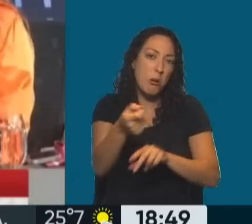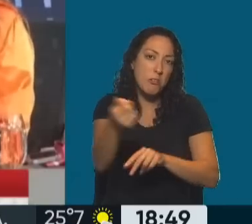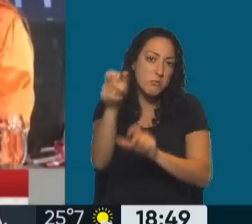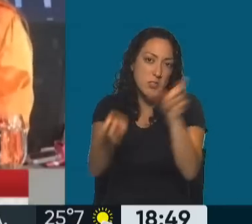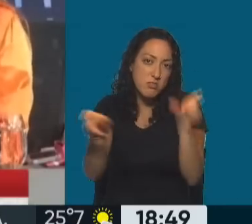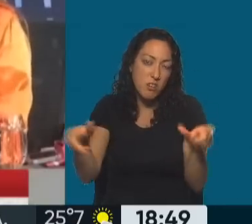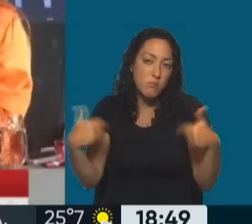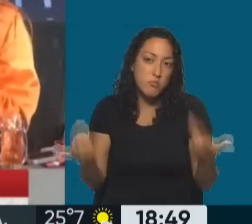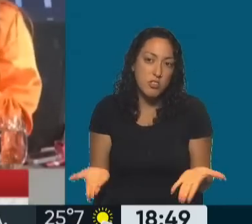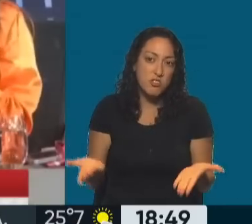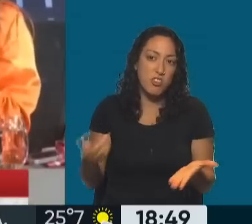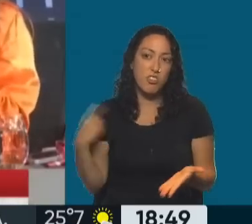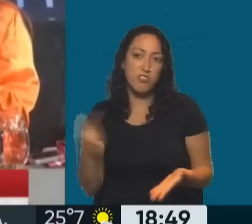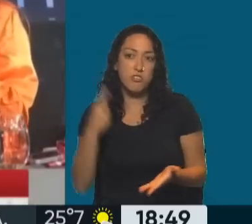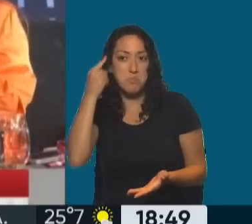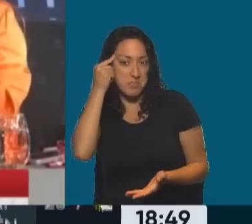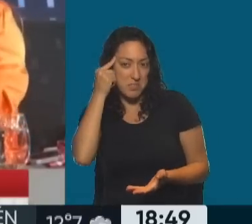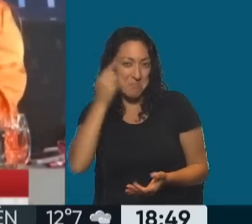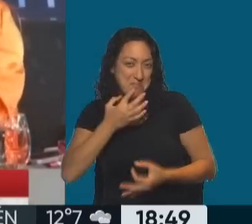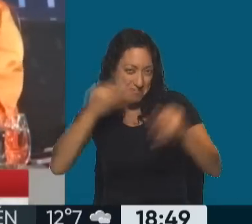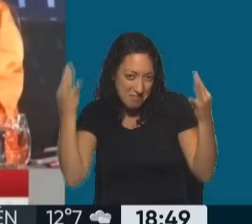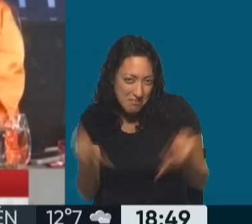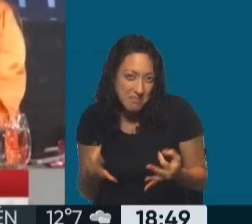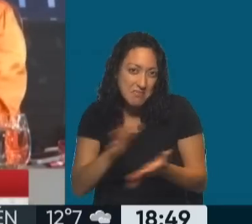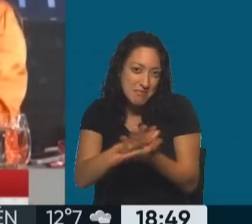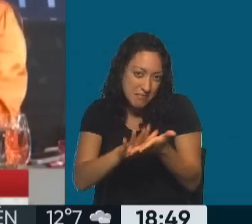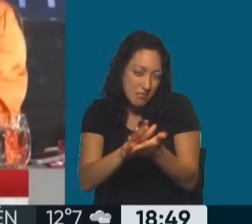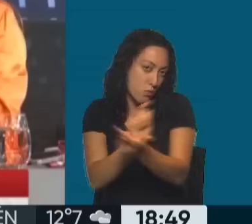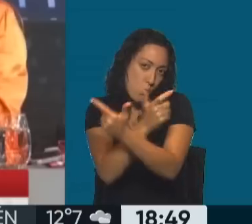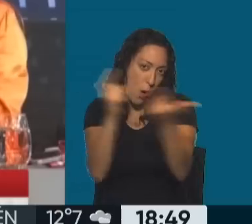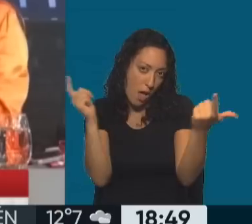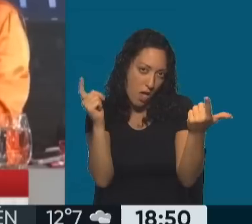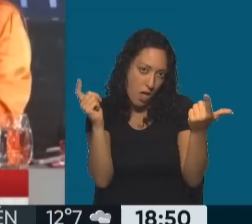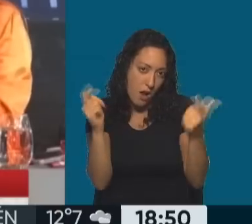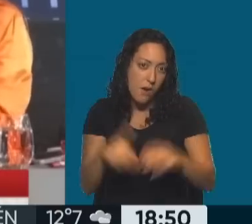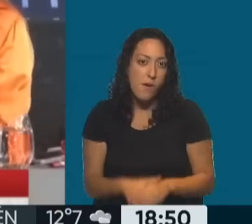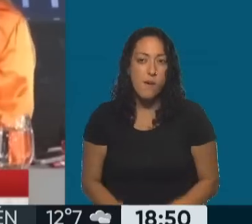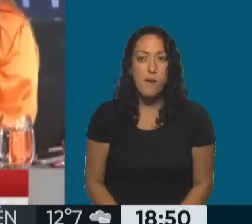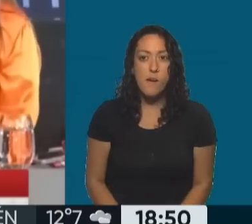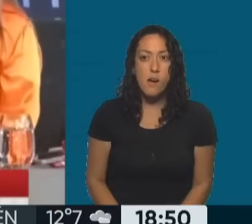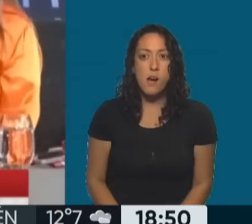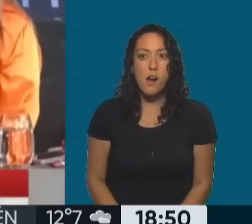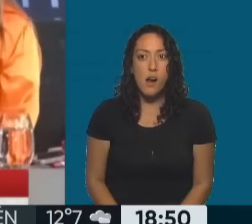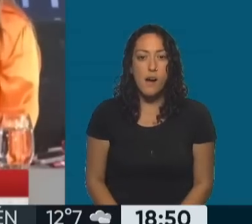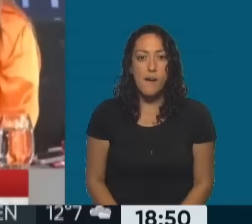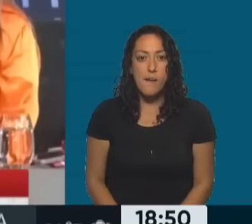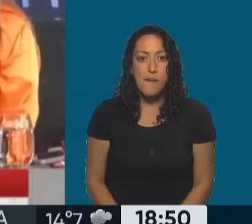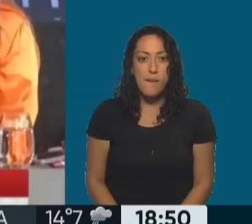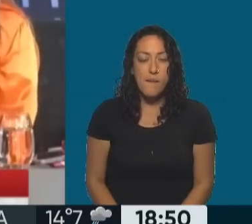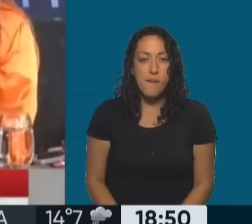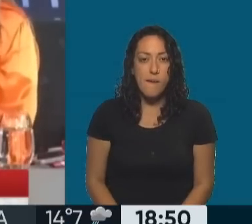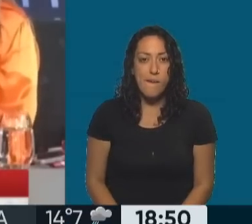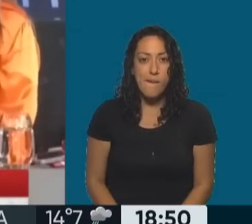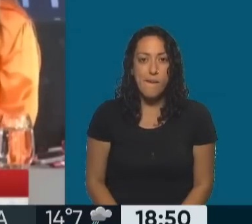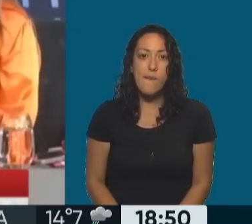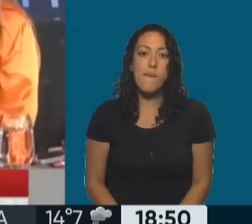nosotros no consideramos que esto fuera una reparación y remitimos las actuaciones a la Ahora, no se puede tomar esto, obviamente sé